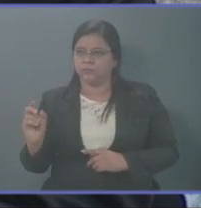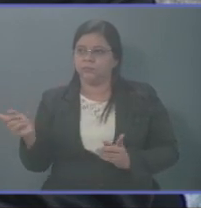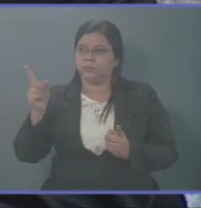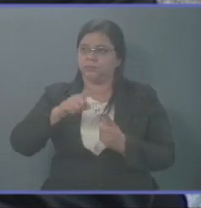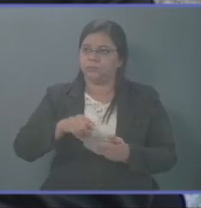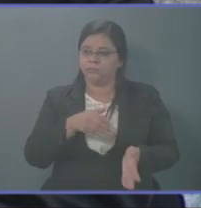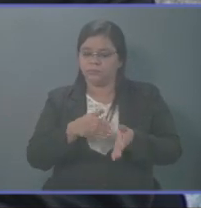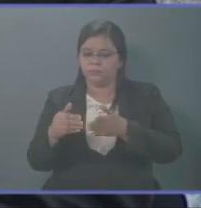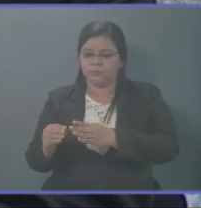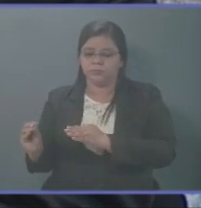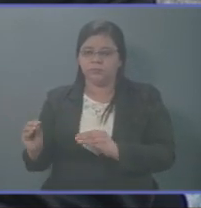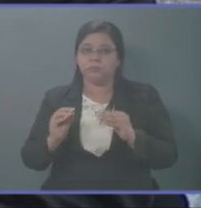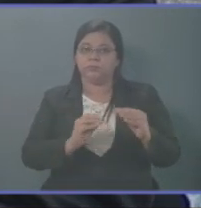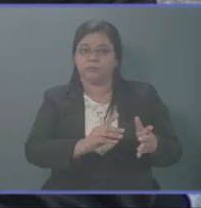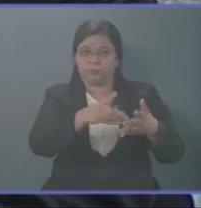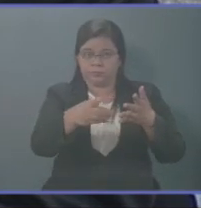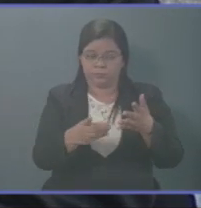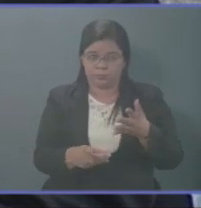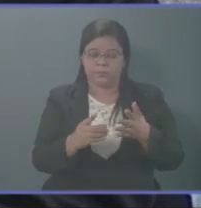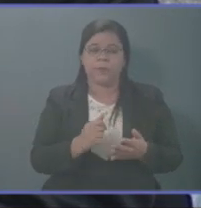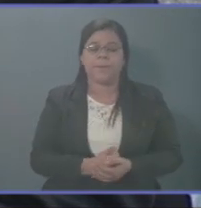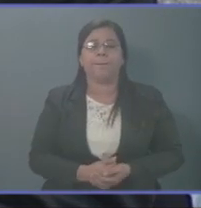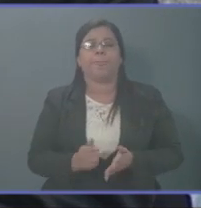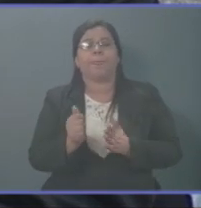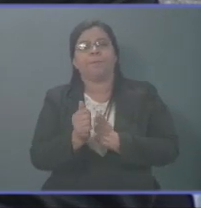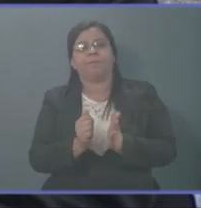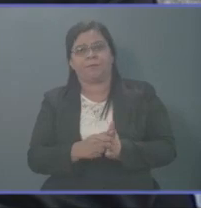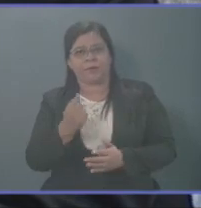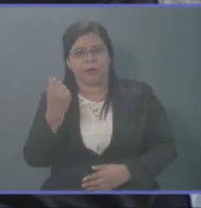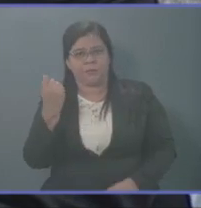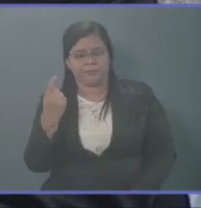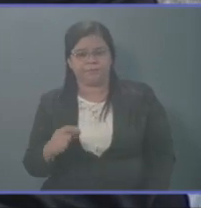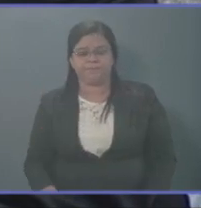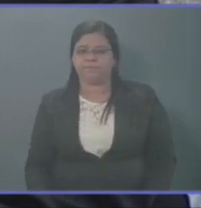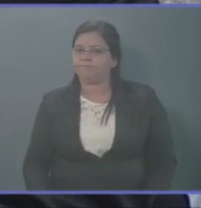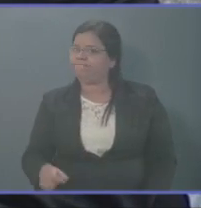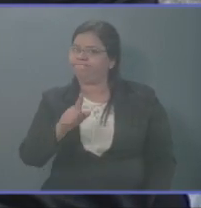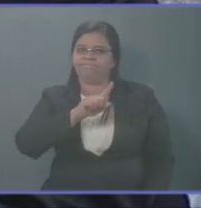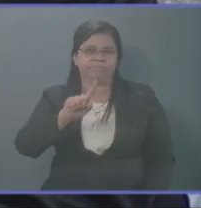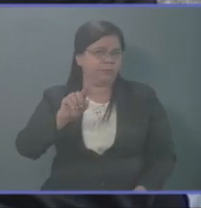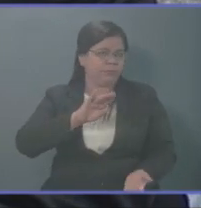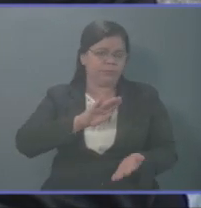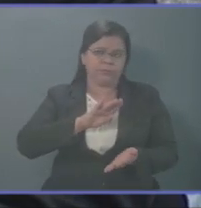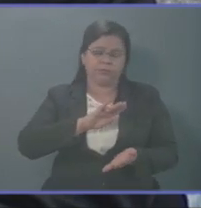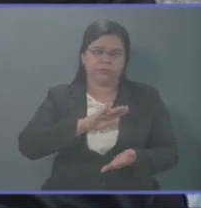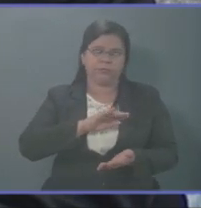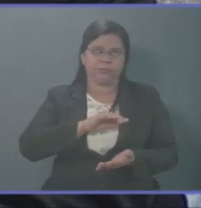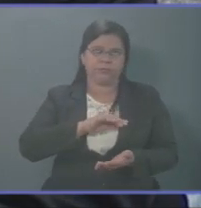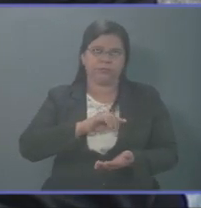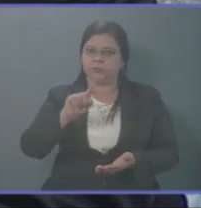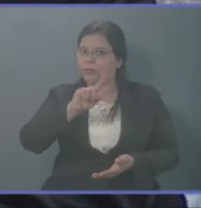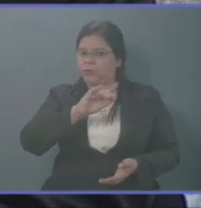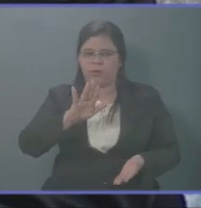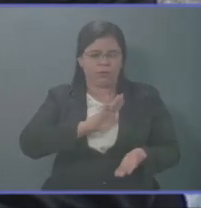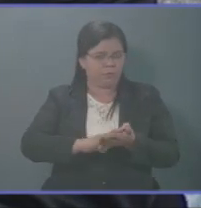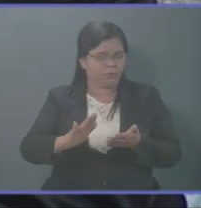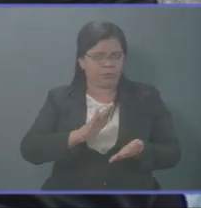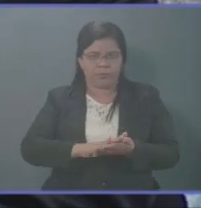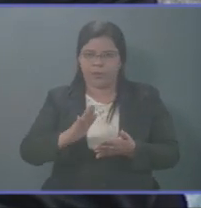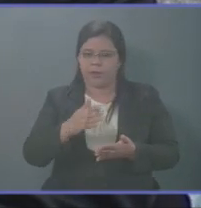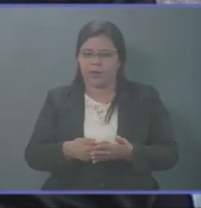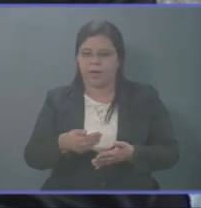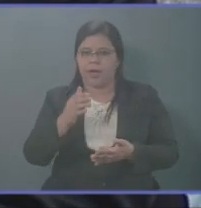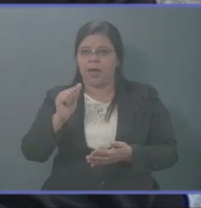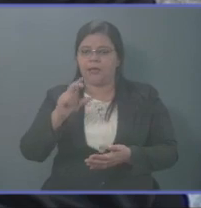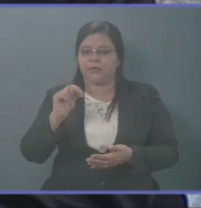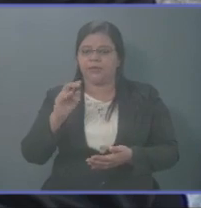en vigencia del presente decreto. Artículo 11. Exonérase del entero del anticipo a